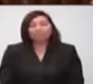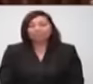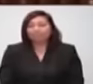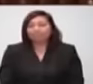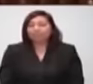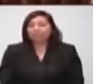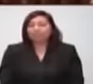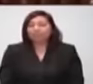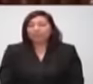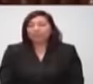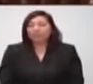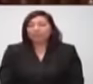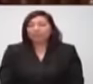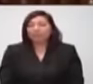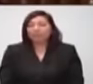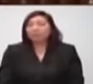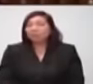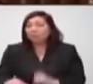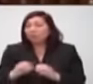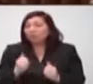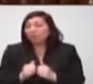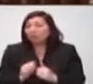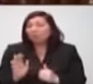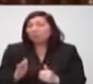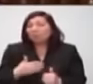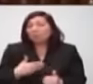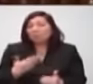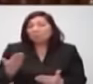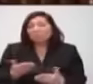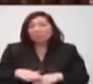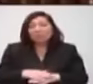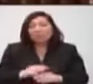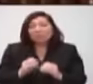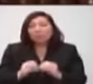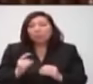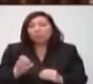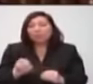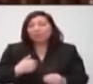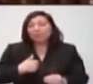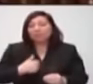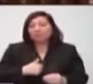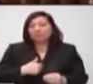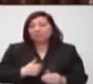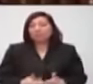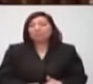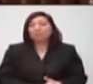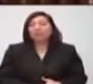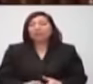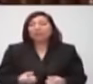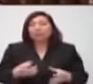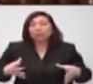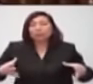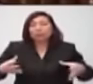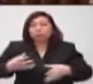vigente. Estamos conversando con ellos para ver si le damos algún tratamiento por la urgencia misma, porque sirve de cuello